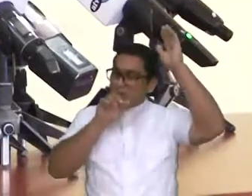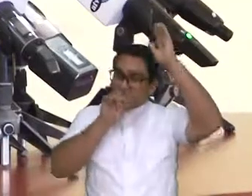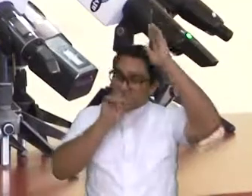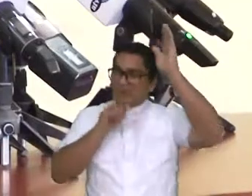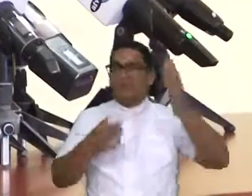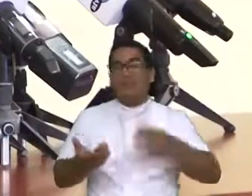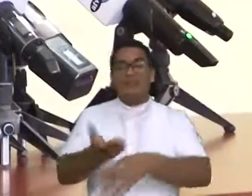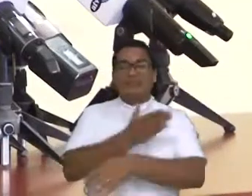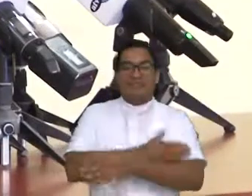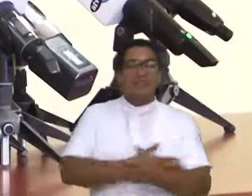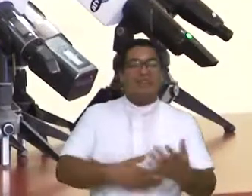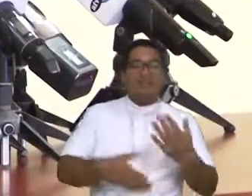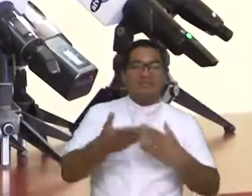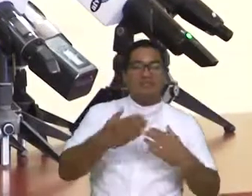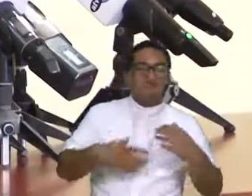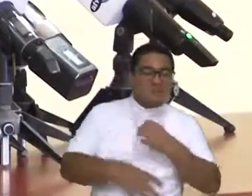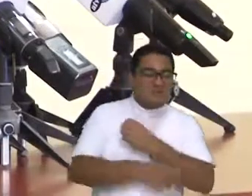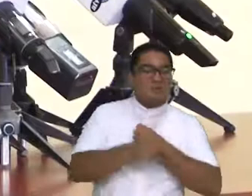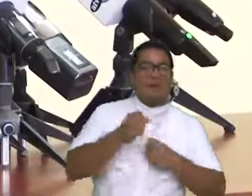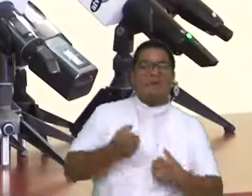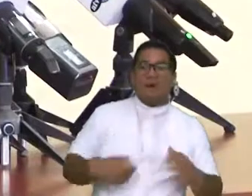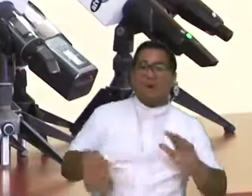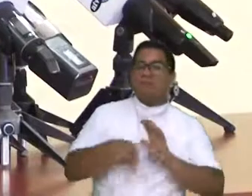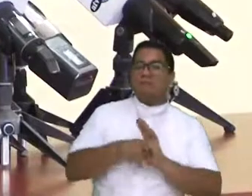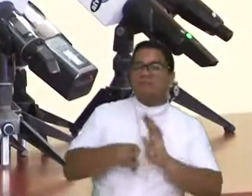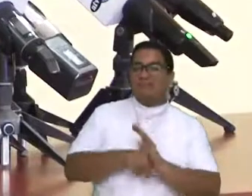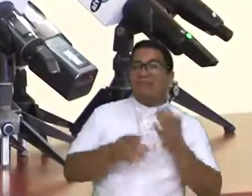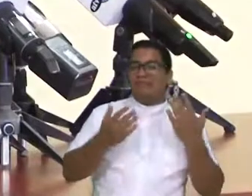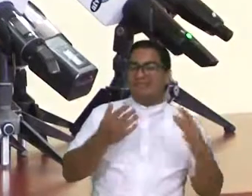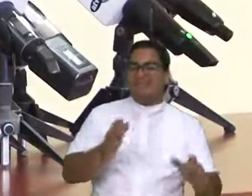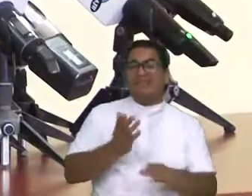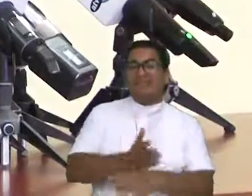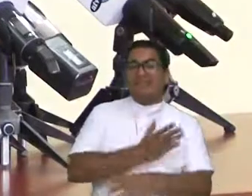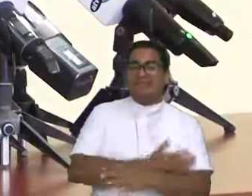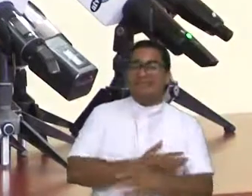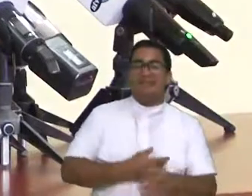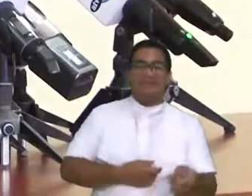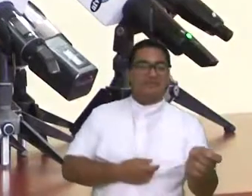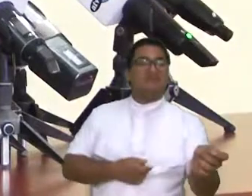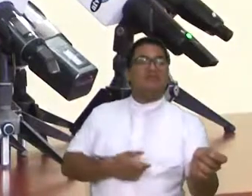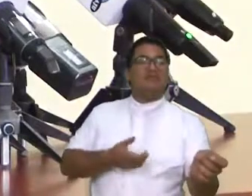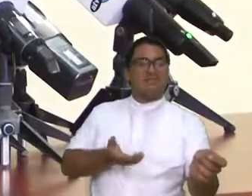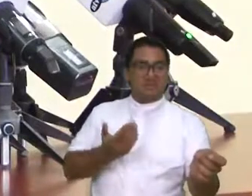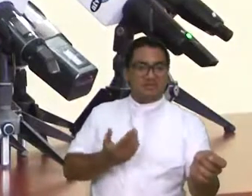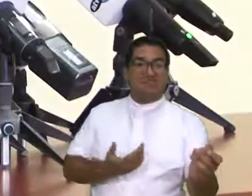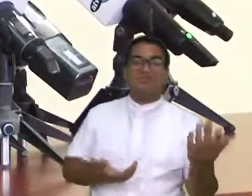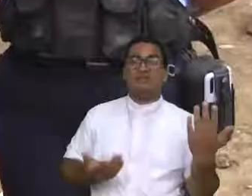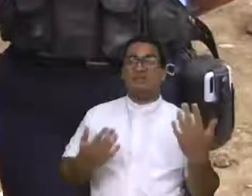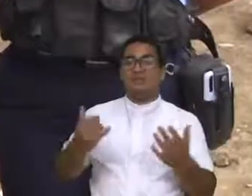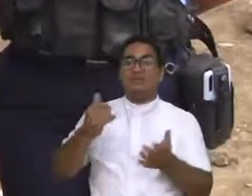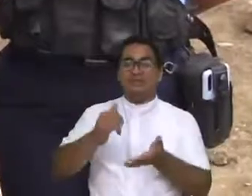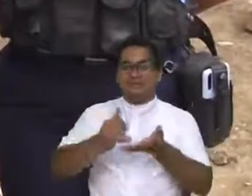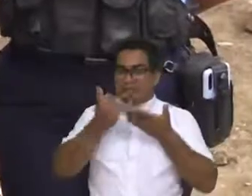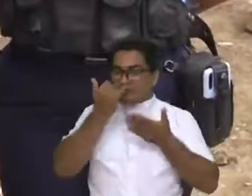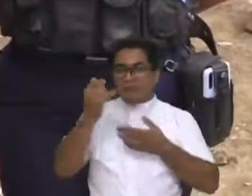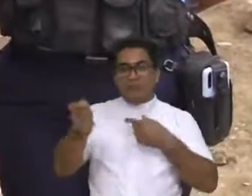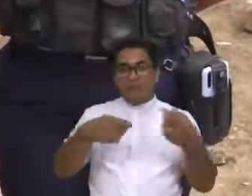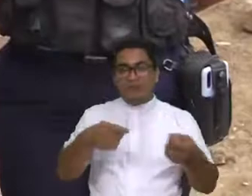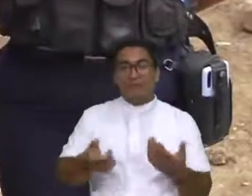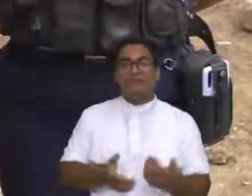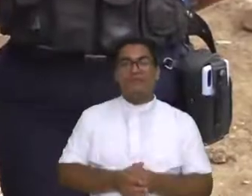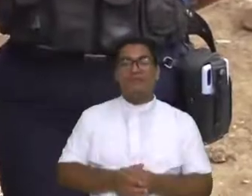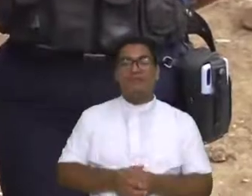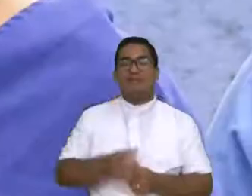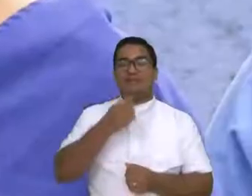registra antecedentes delictivos de robo con intimidación, asalto y tráfico de droga. Perdigones de